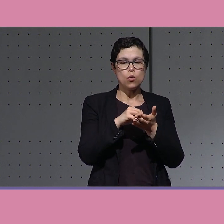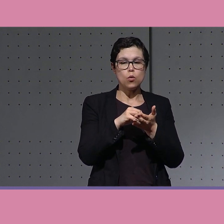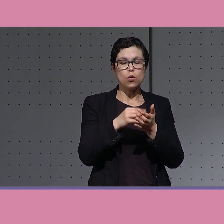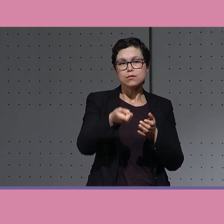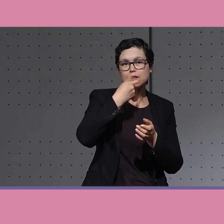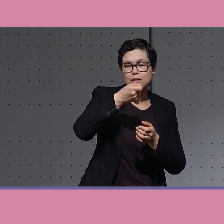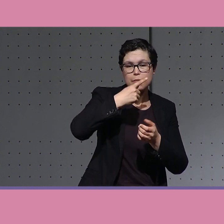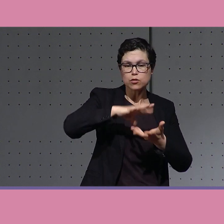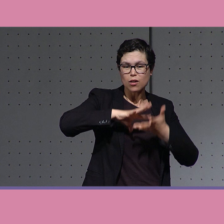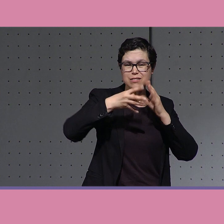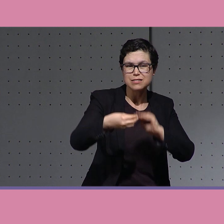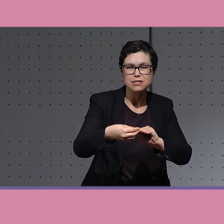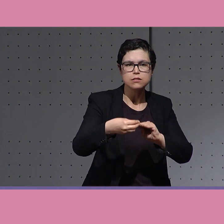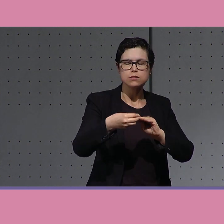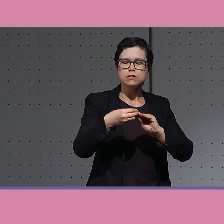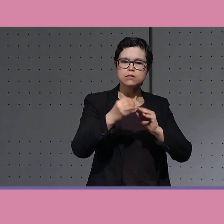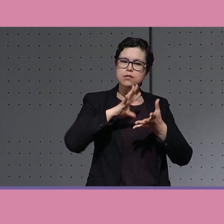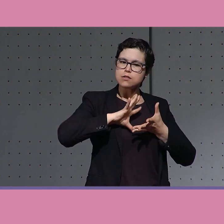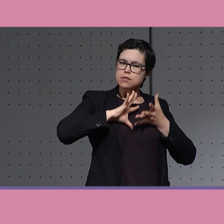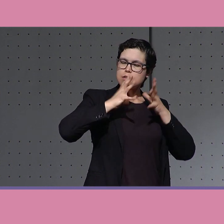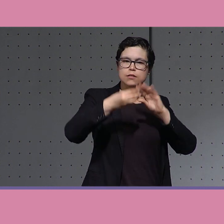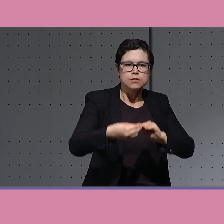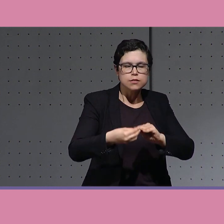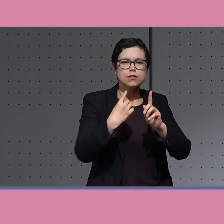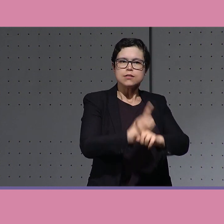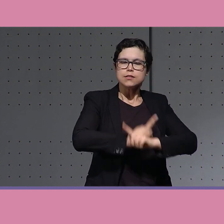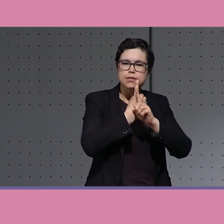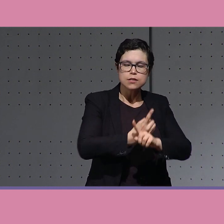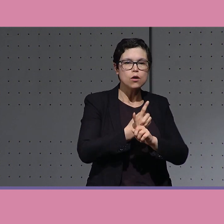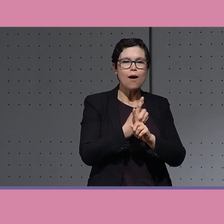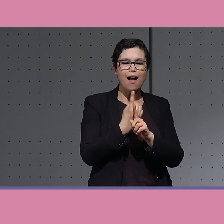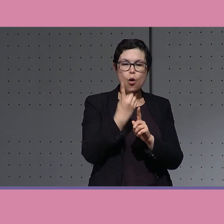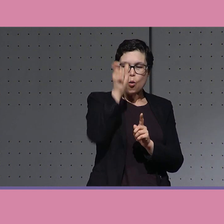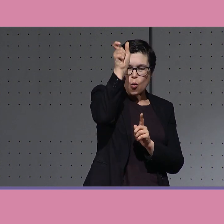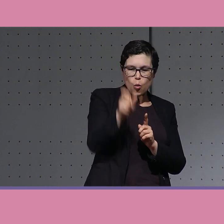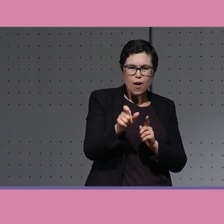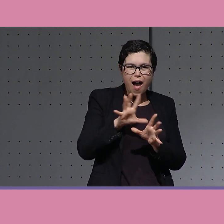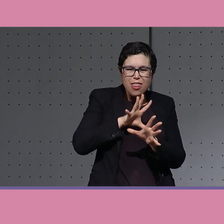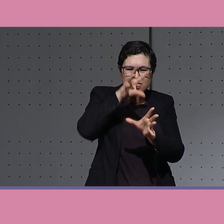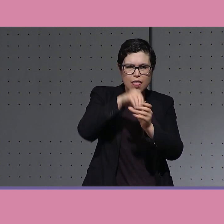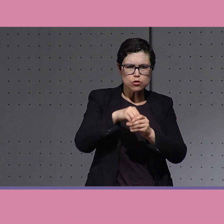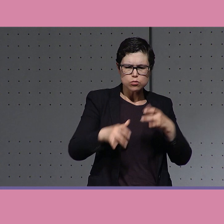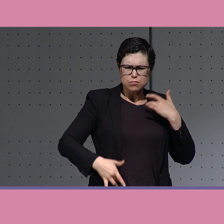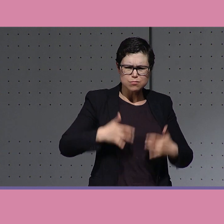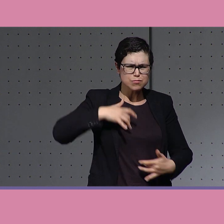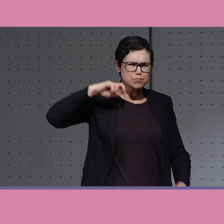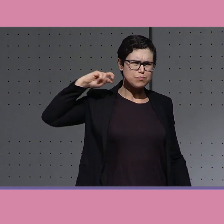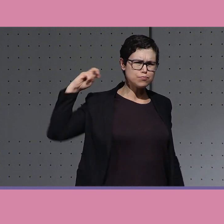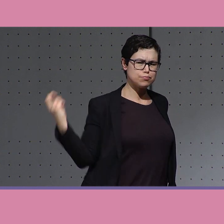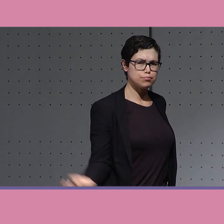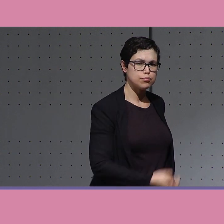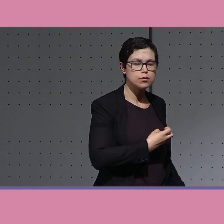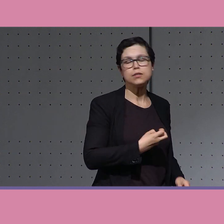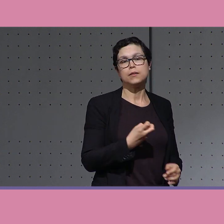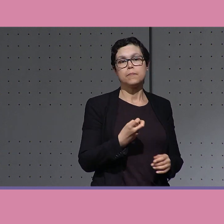que muchas veces lo complicado es cómo hacer para gestionar varias situaciones clínicas que se dan a la vez, muchas veces la propia comorbilidad con el TDAH, que